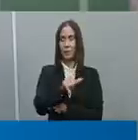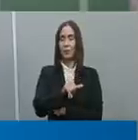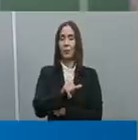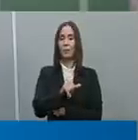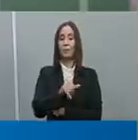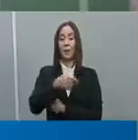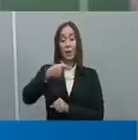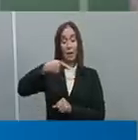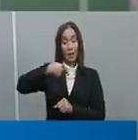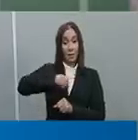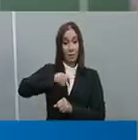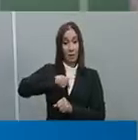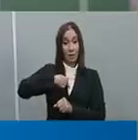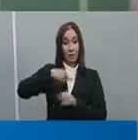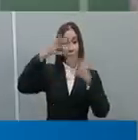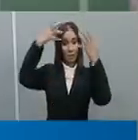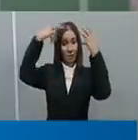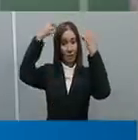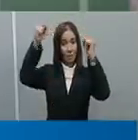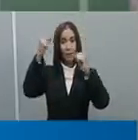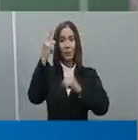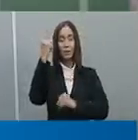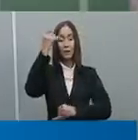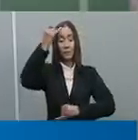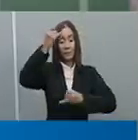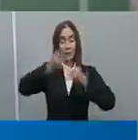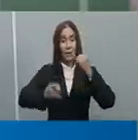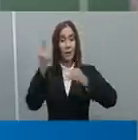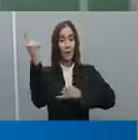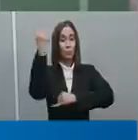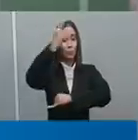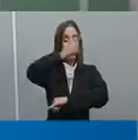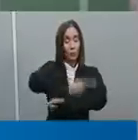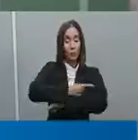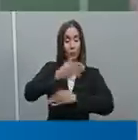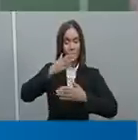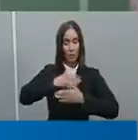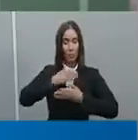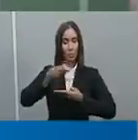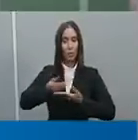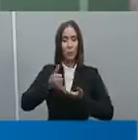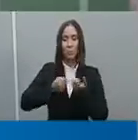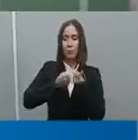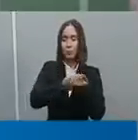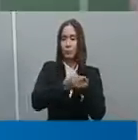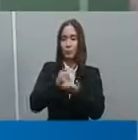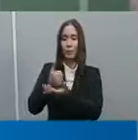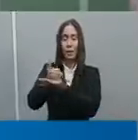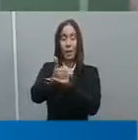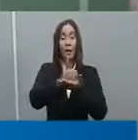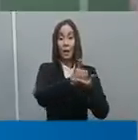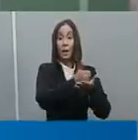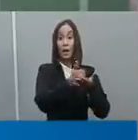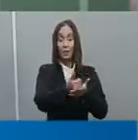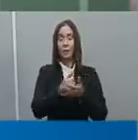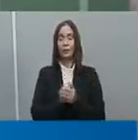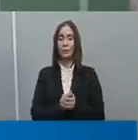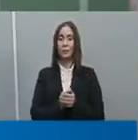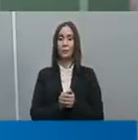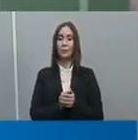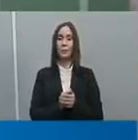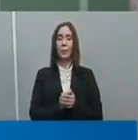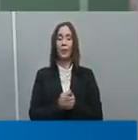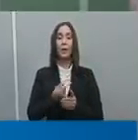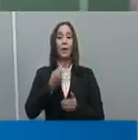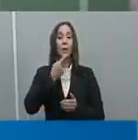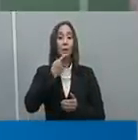día de mi mandato como presidente de la República. A decir verdad, nuestra recomendación sería que, dadas las